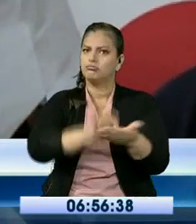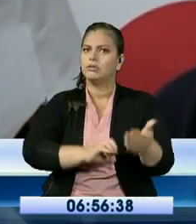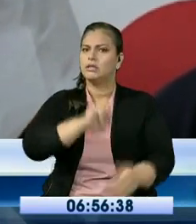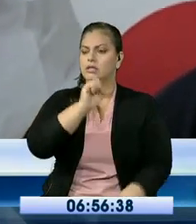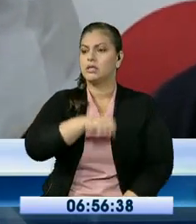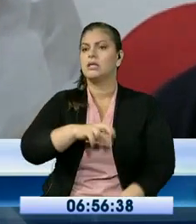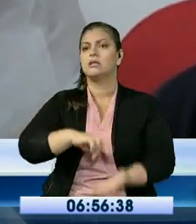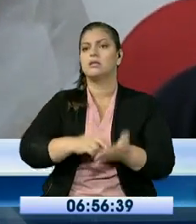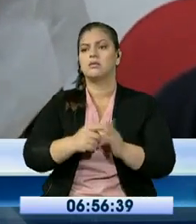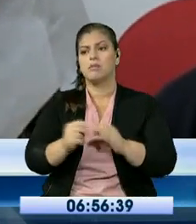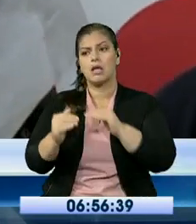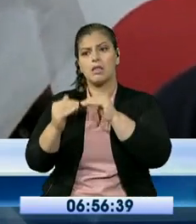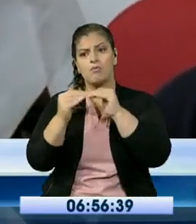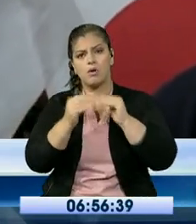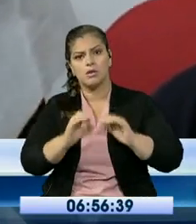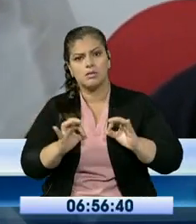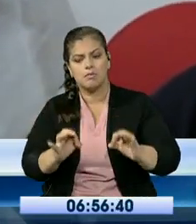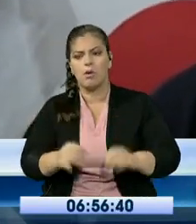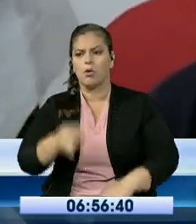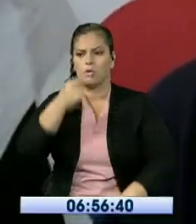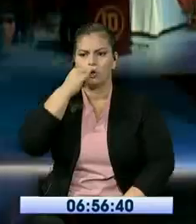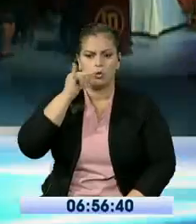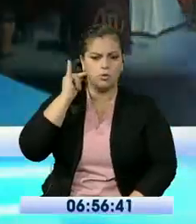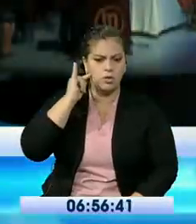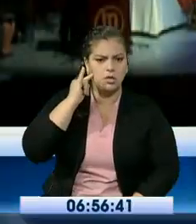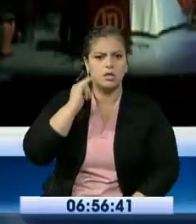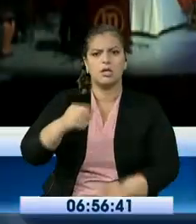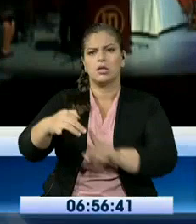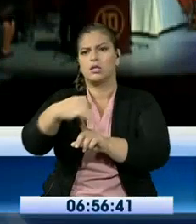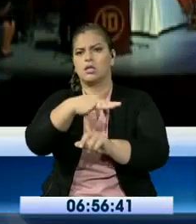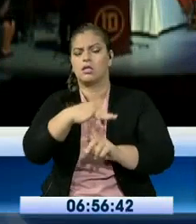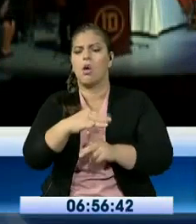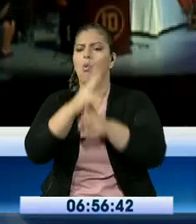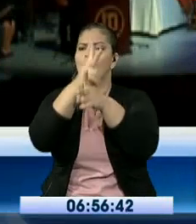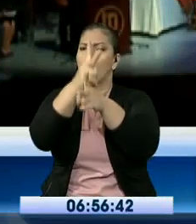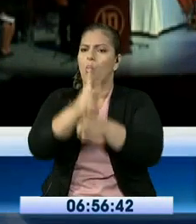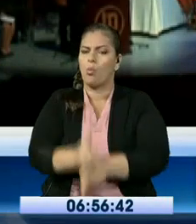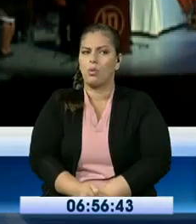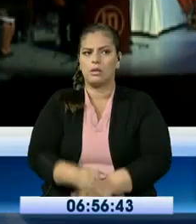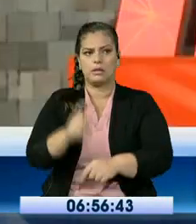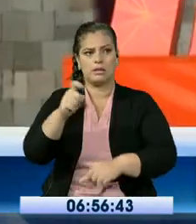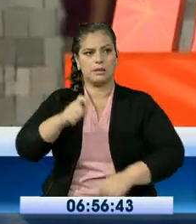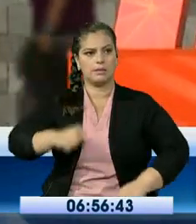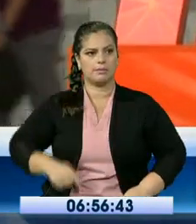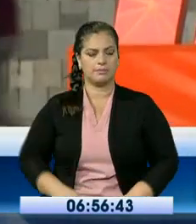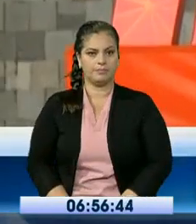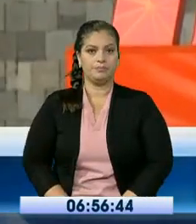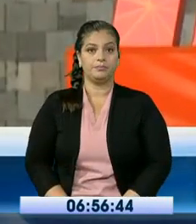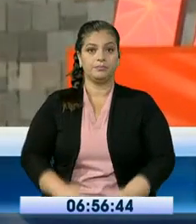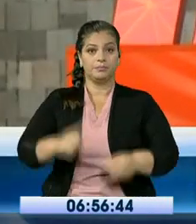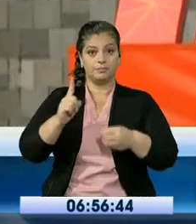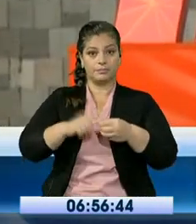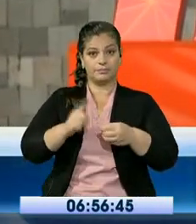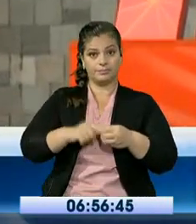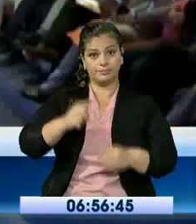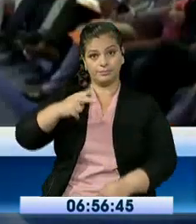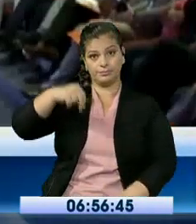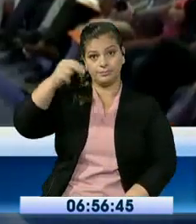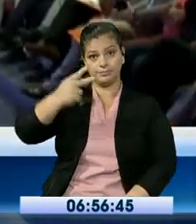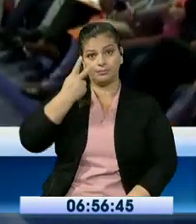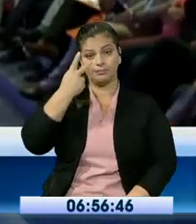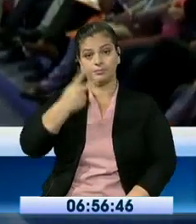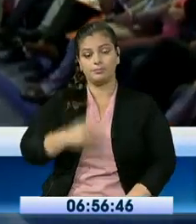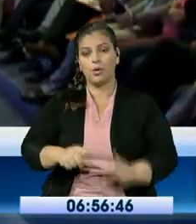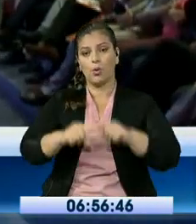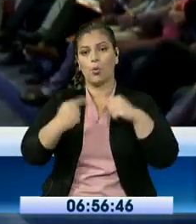a nuestros niños, para defender al medio ambiente. Por otra parte, en el norte de Quito, la refundada Izquierda Democrática realizó